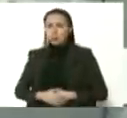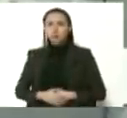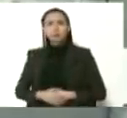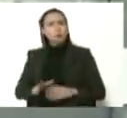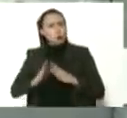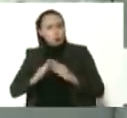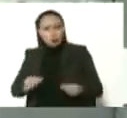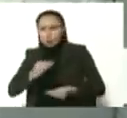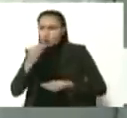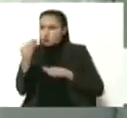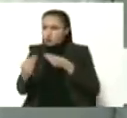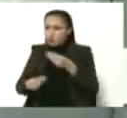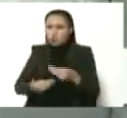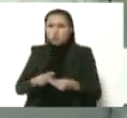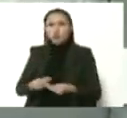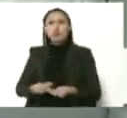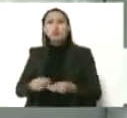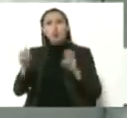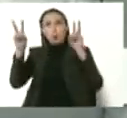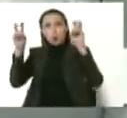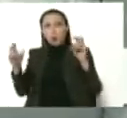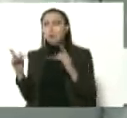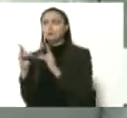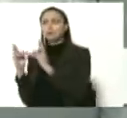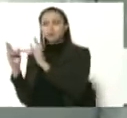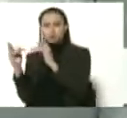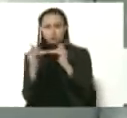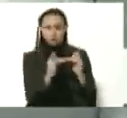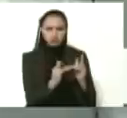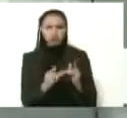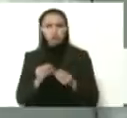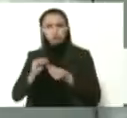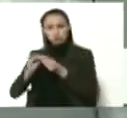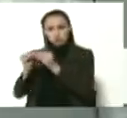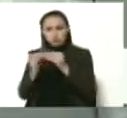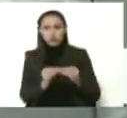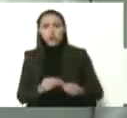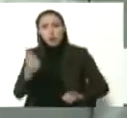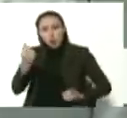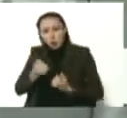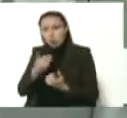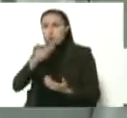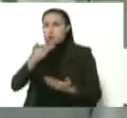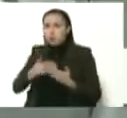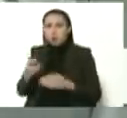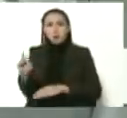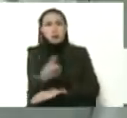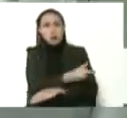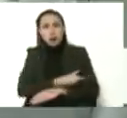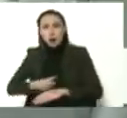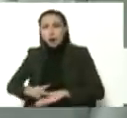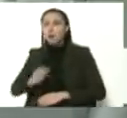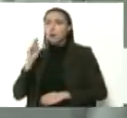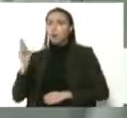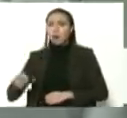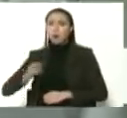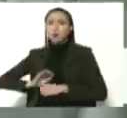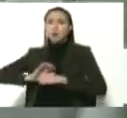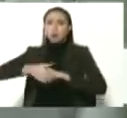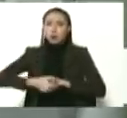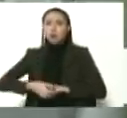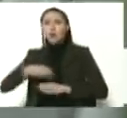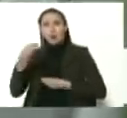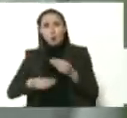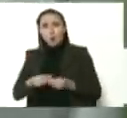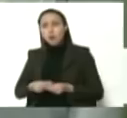la implementación de estas nuevas camas hospitalarias que gracias a su apoyo, gracias a nuestro gobernador Héctor Rodríguez, estamos habilitando